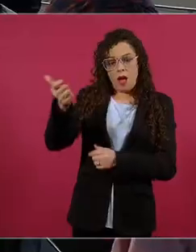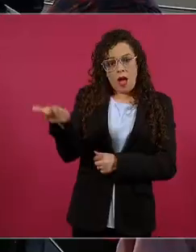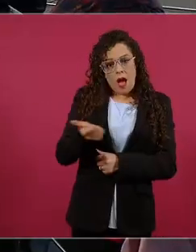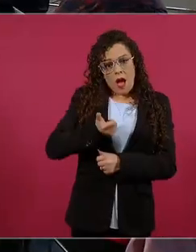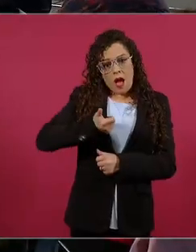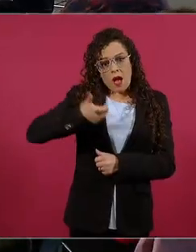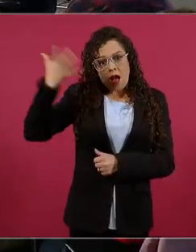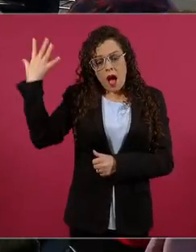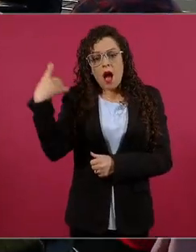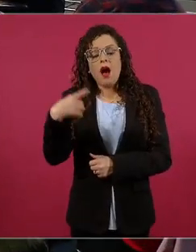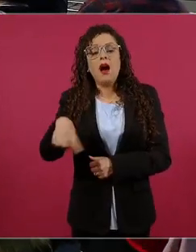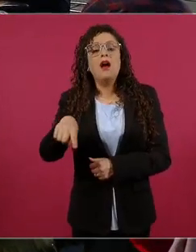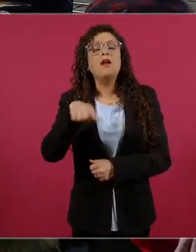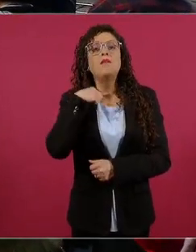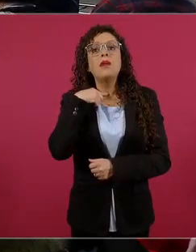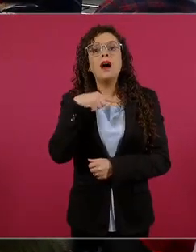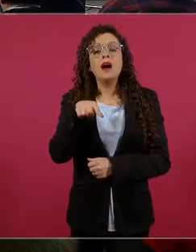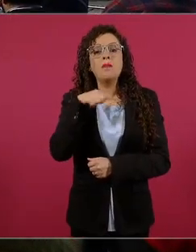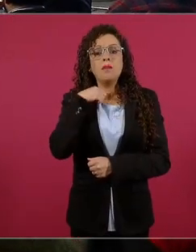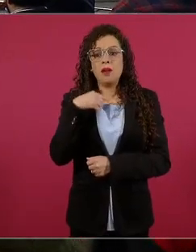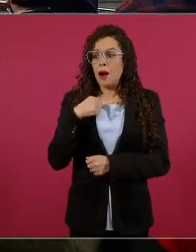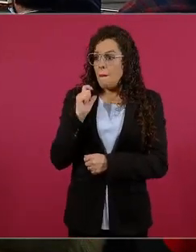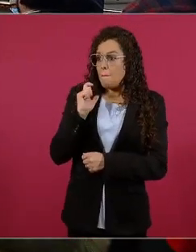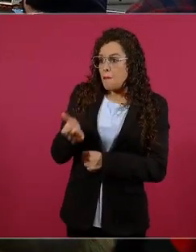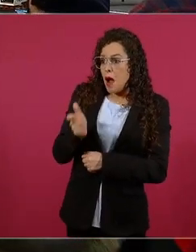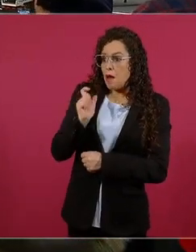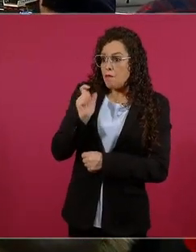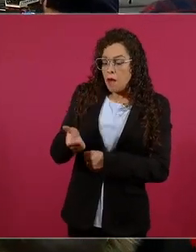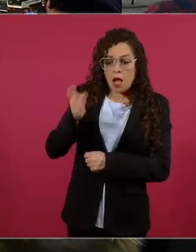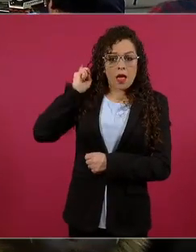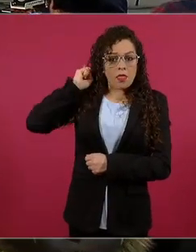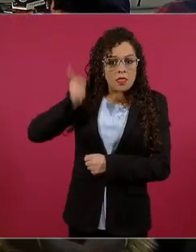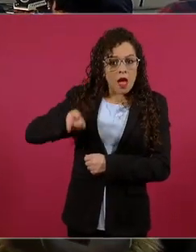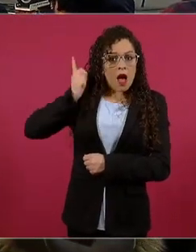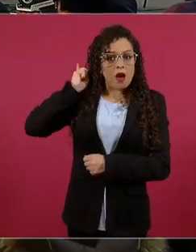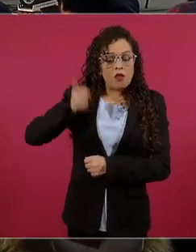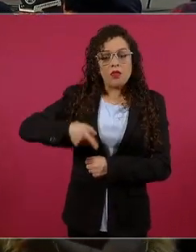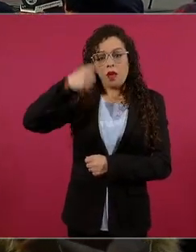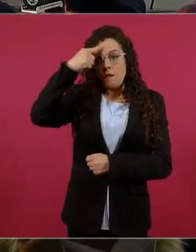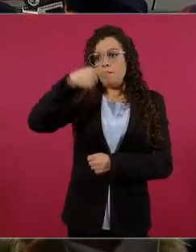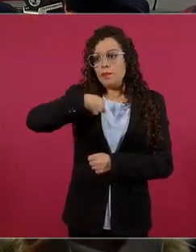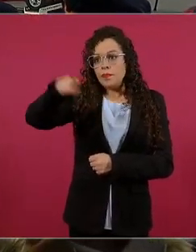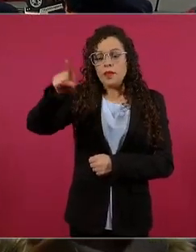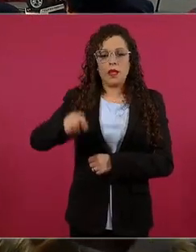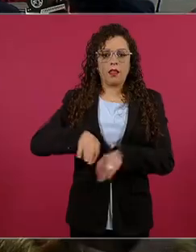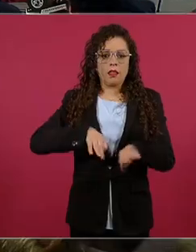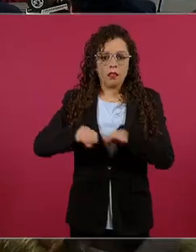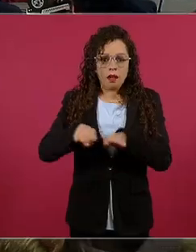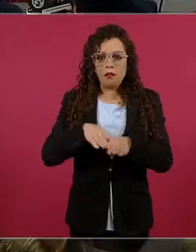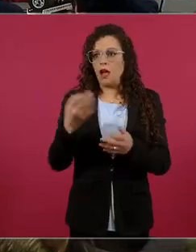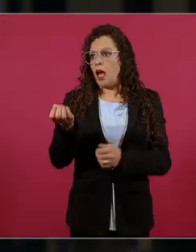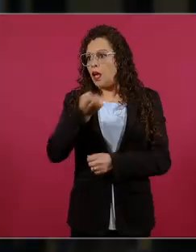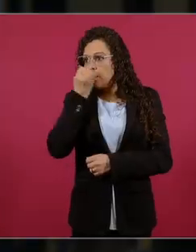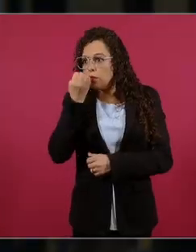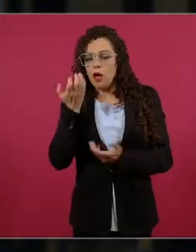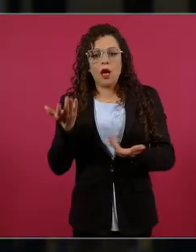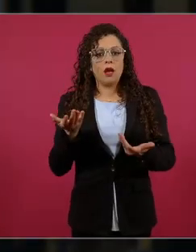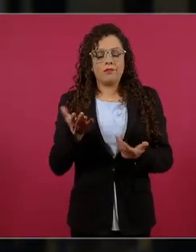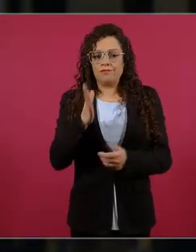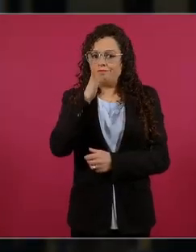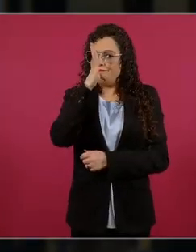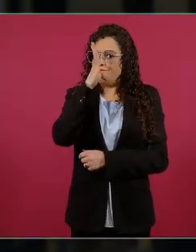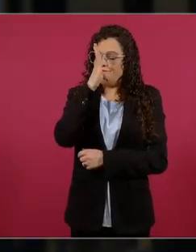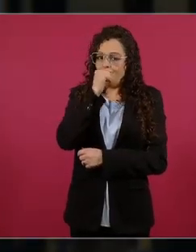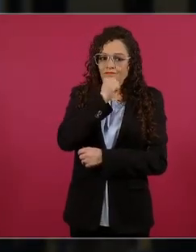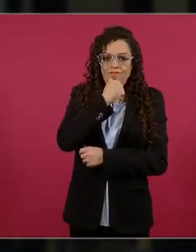estar costeando a diario para poder hacer nuestras actividades, ir a la escuela, ir a hacer el comercio, etcétera, presidente.